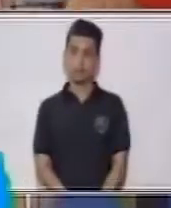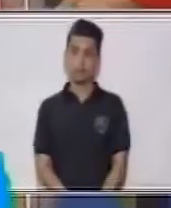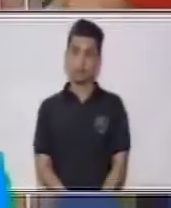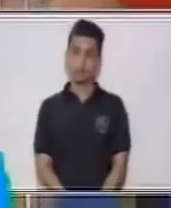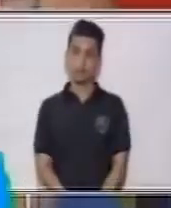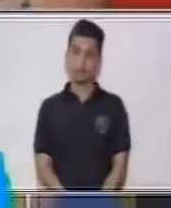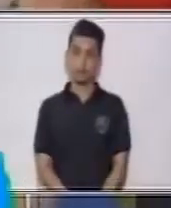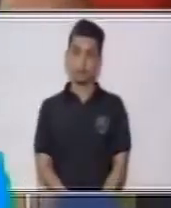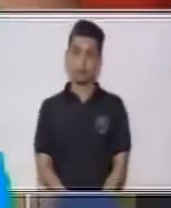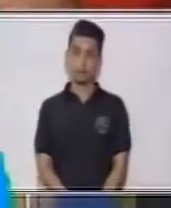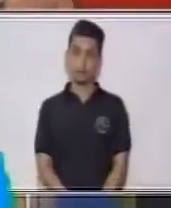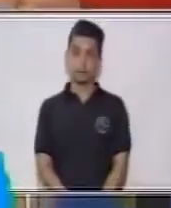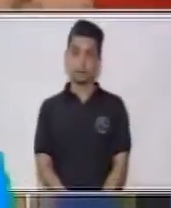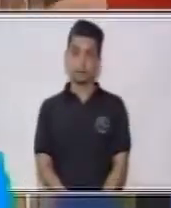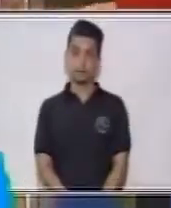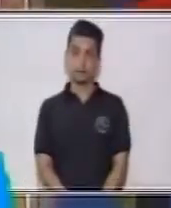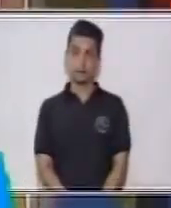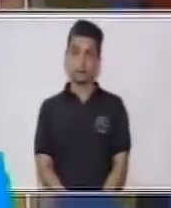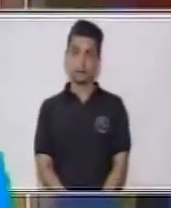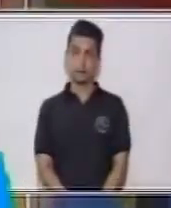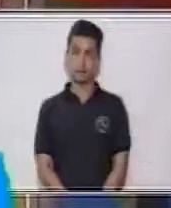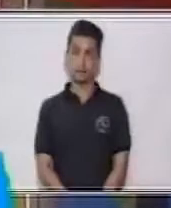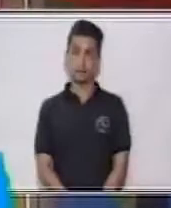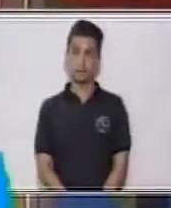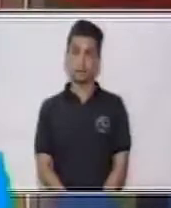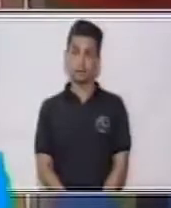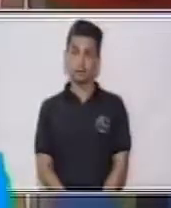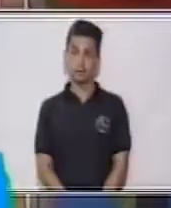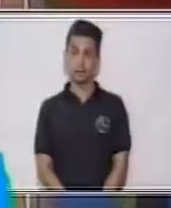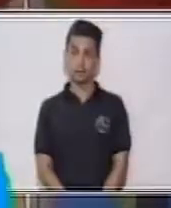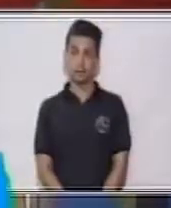10 - 4